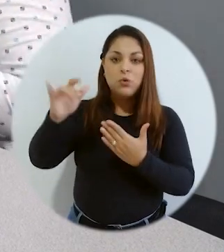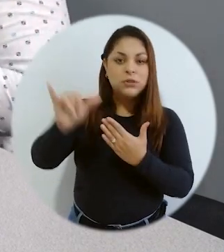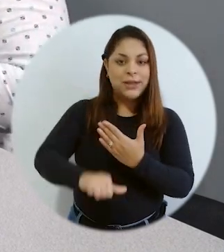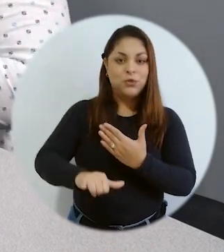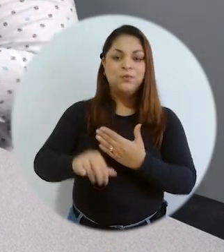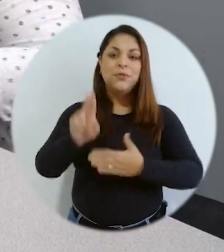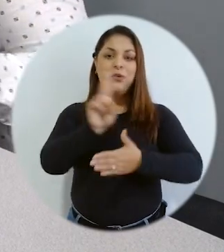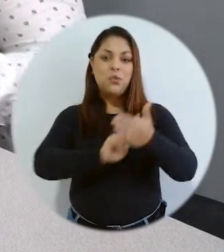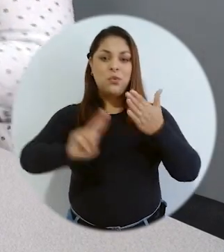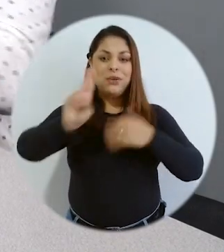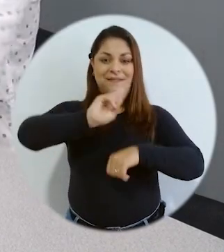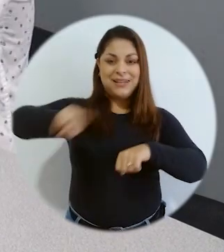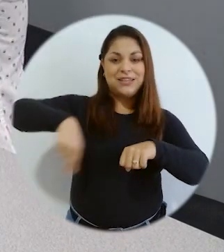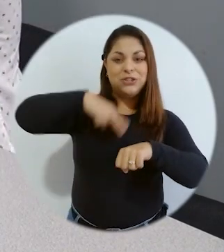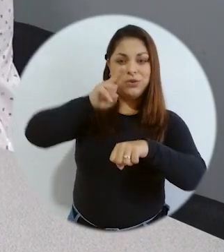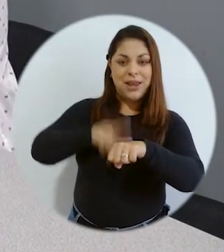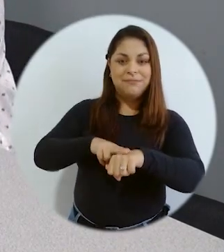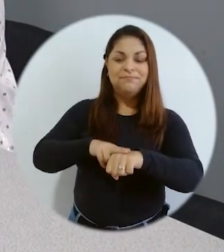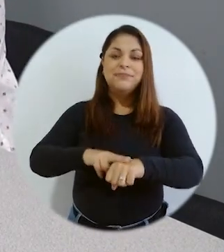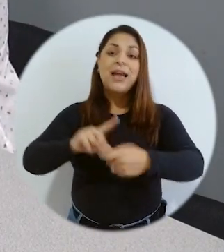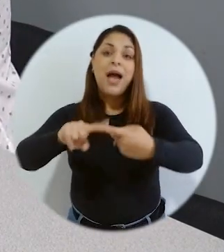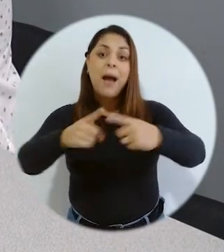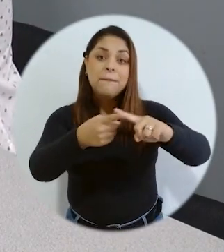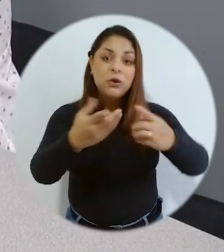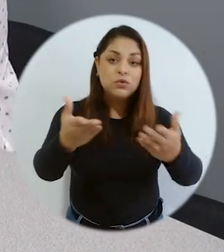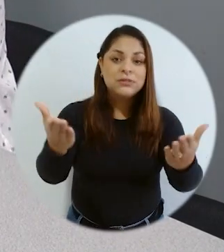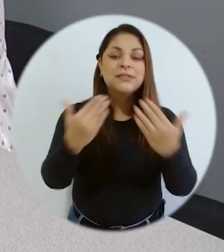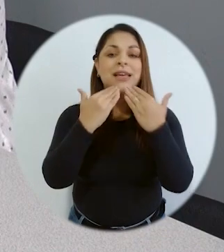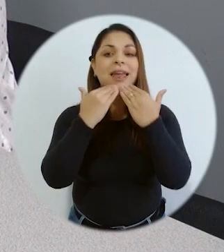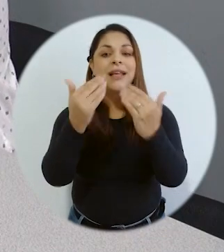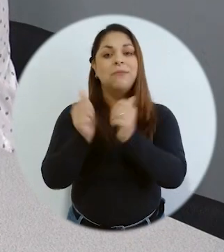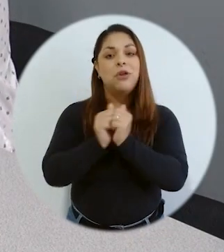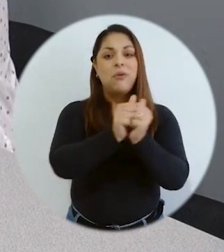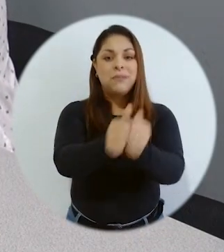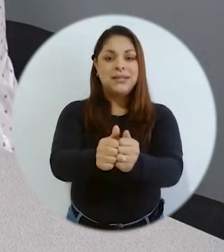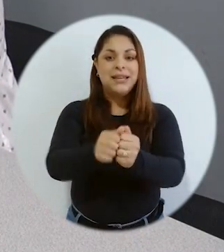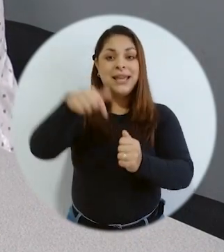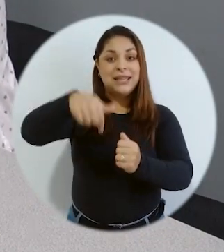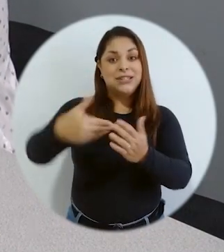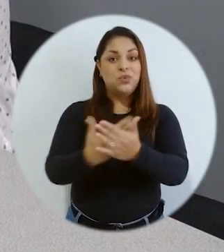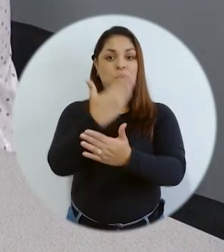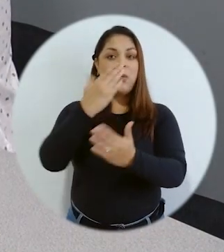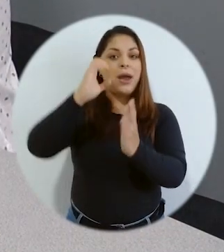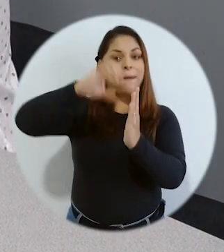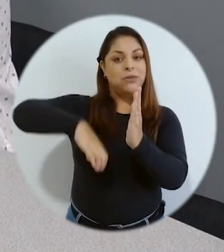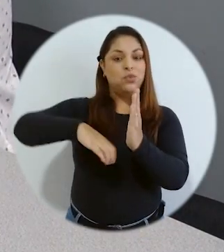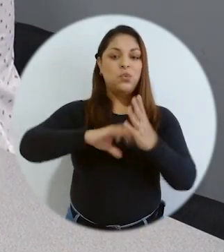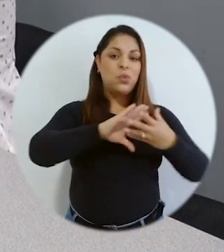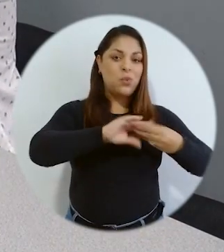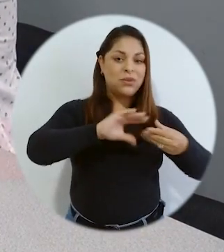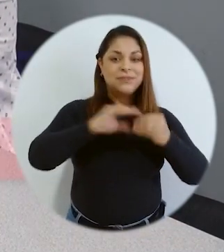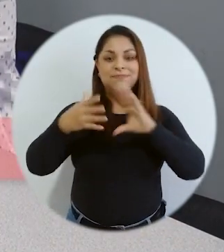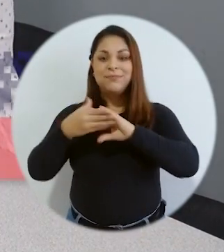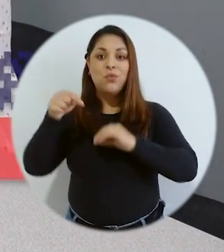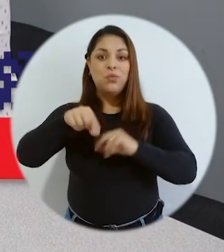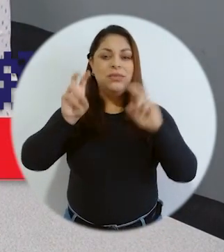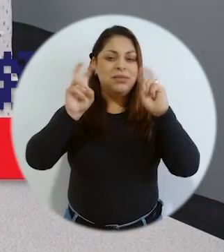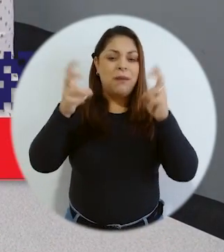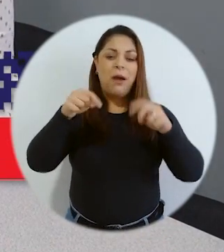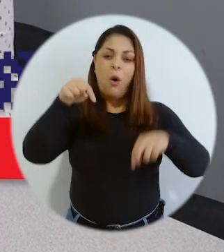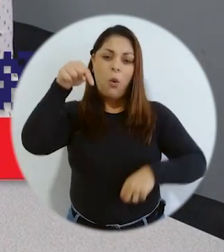escuela normal, ¿verdad? Sí. Ella se estudia acá y se gradúa acá como profesora de estudios sociales